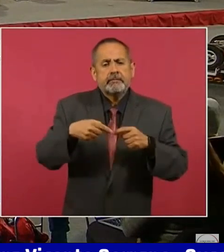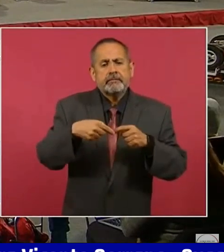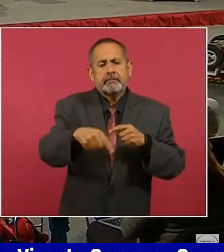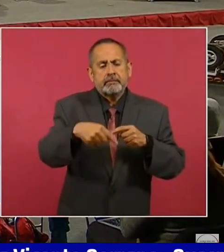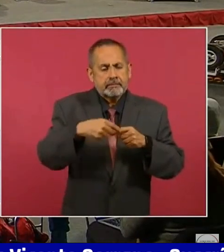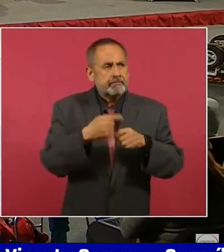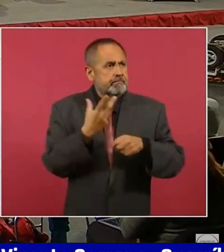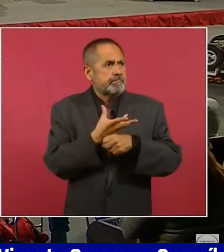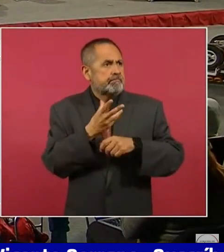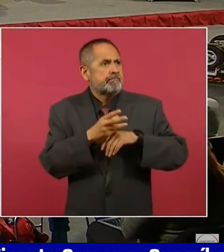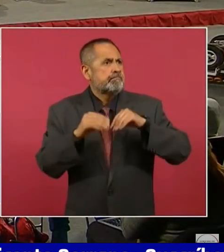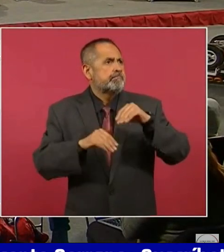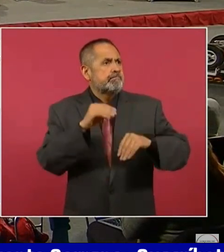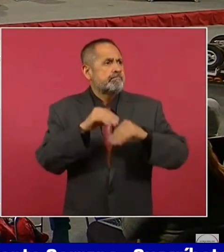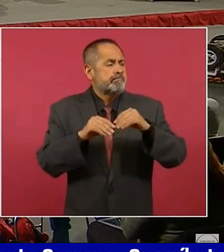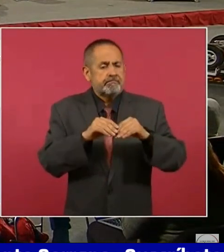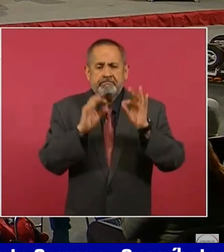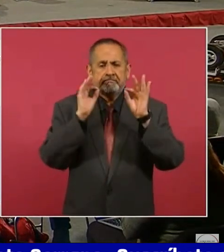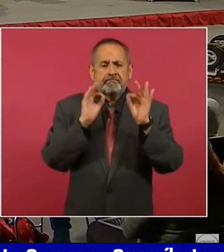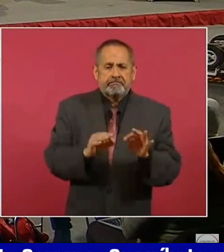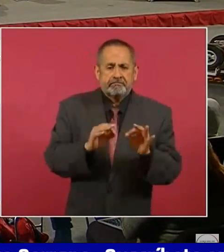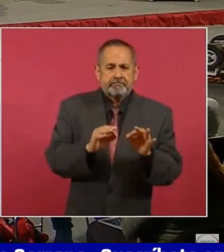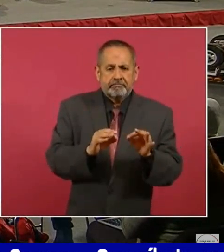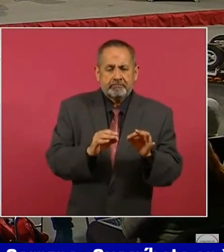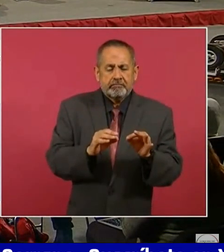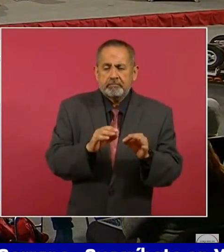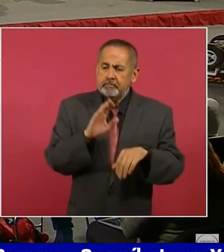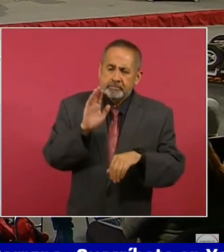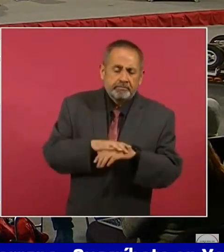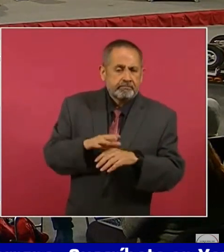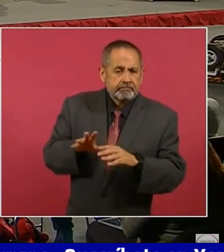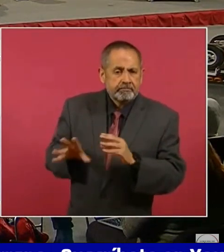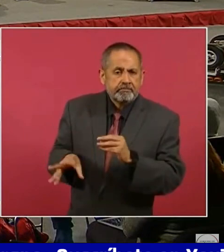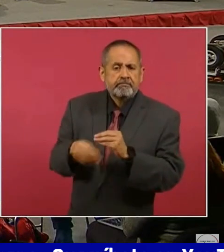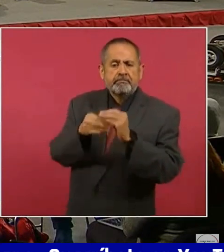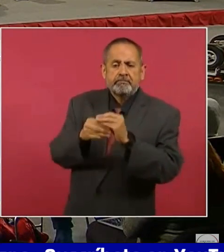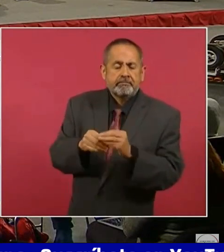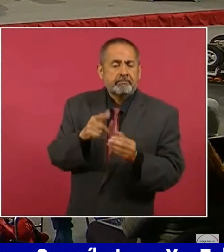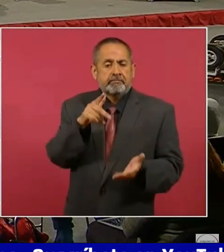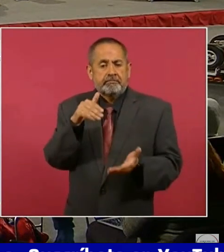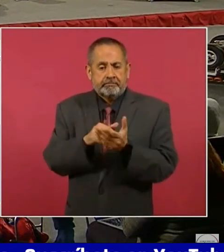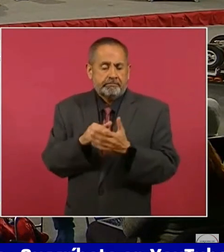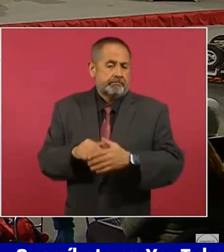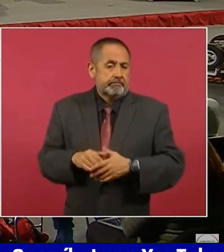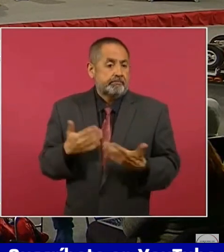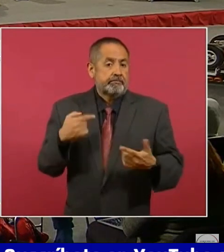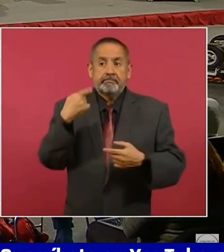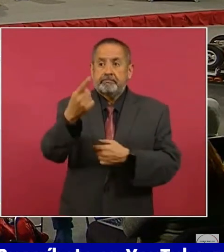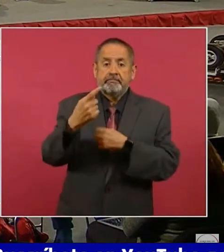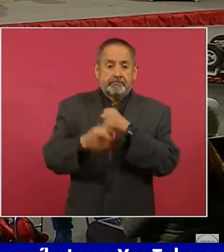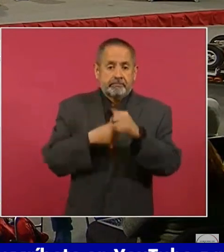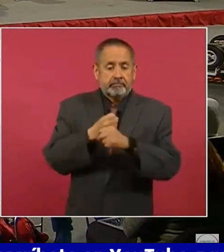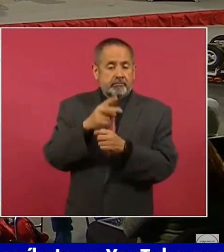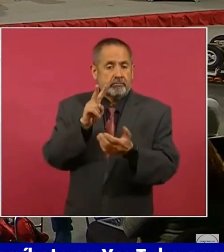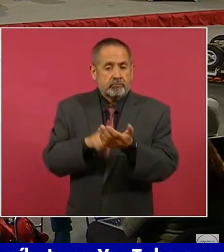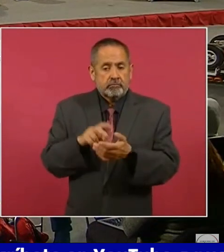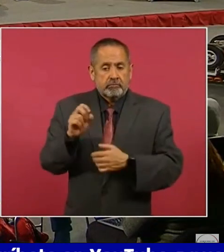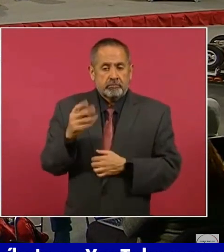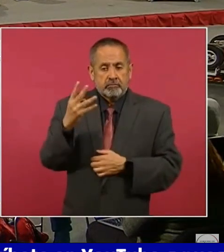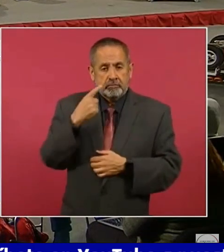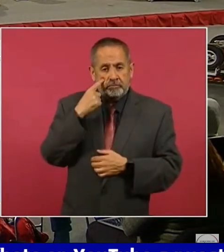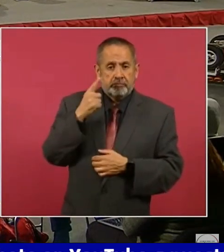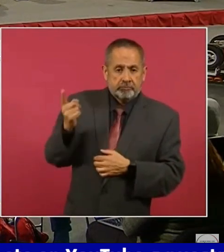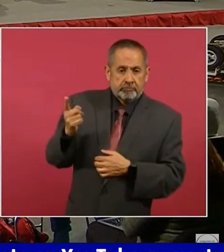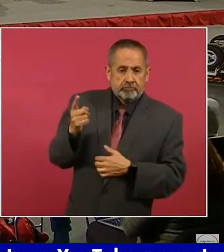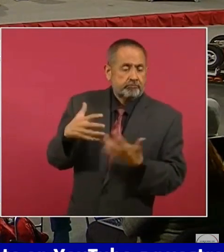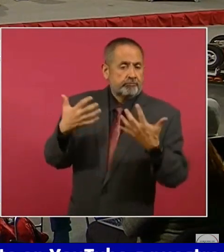de este año y que van a aportar 7 mil barriles. Y finalmente en el 24, este es lo que va